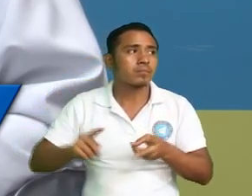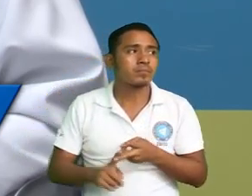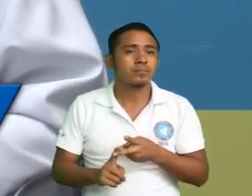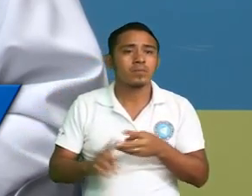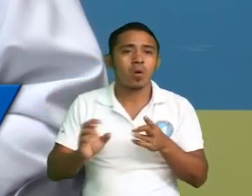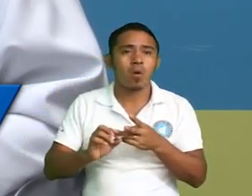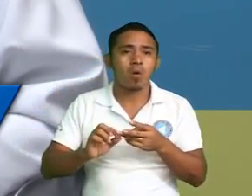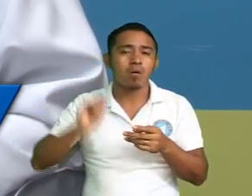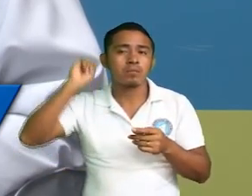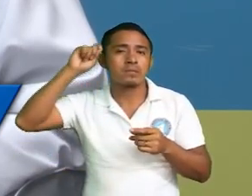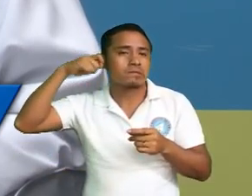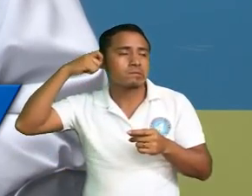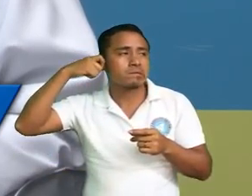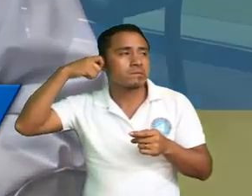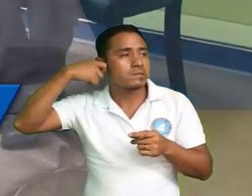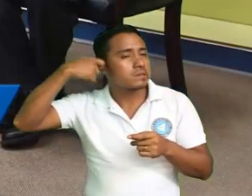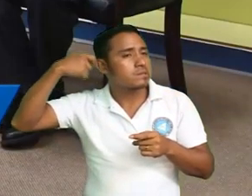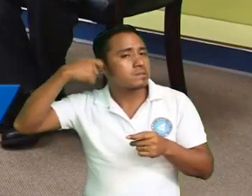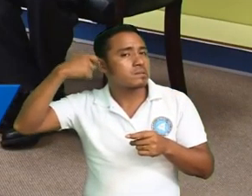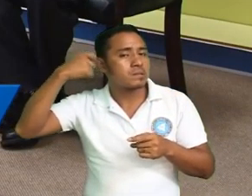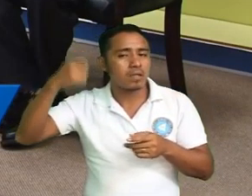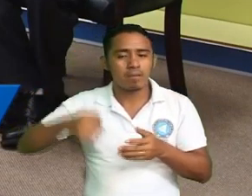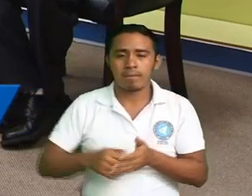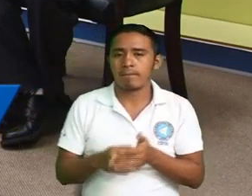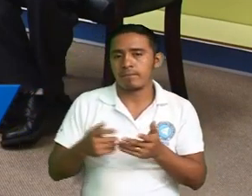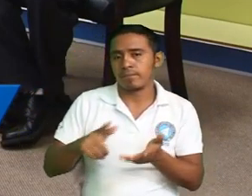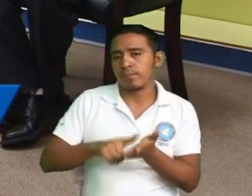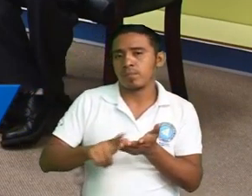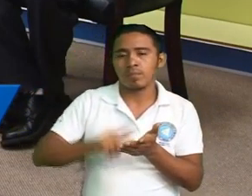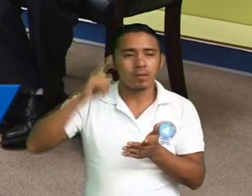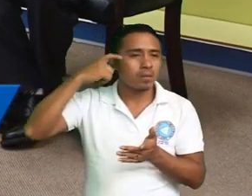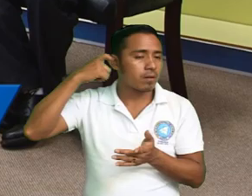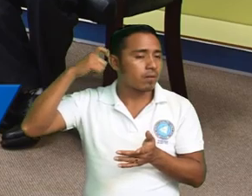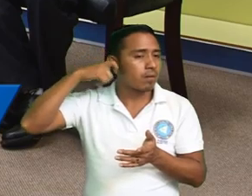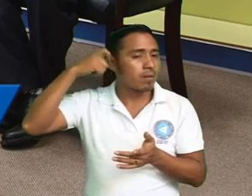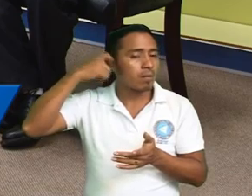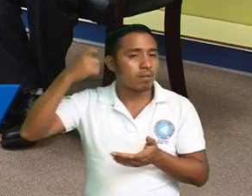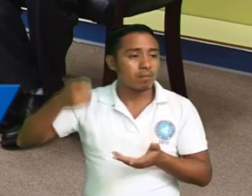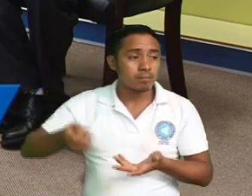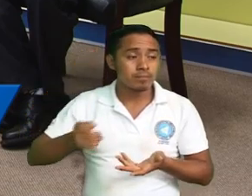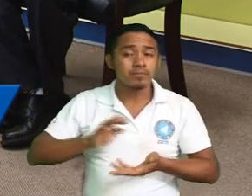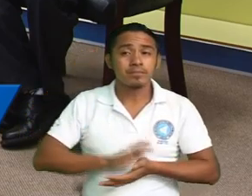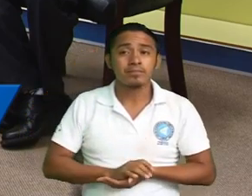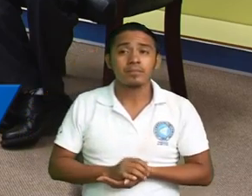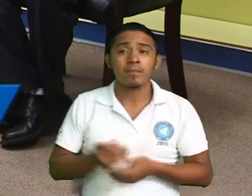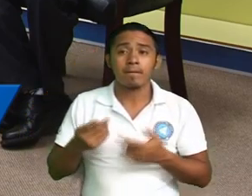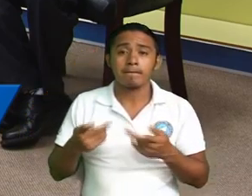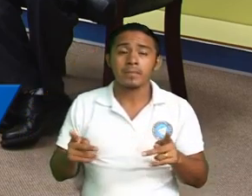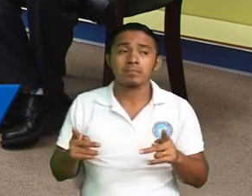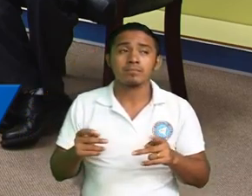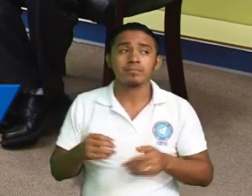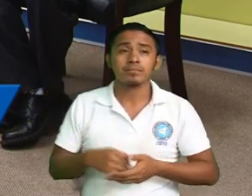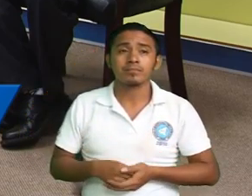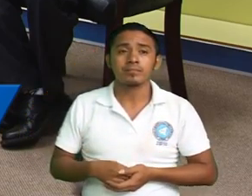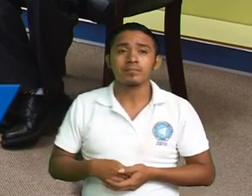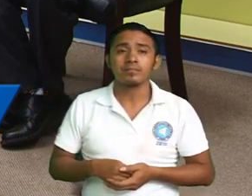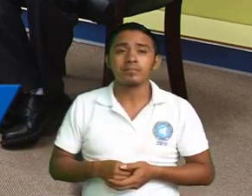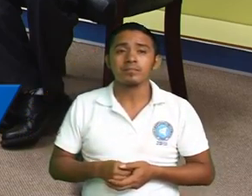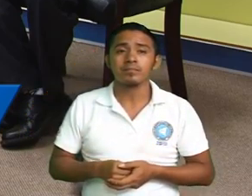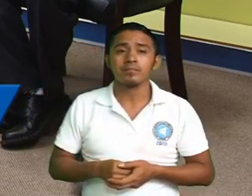clip, una grapa, ¿verdad? Pero todo esto viene a ocasionar una